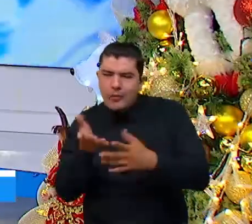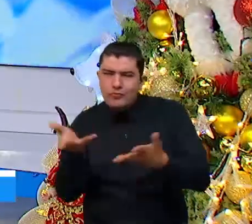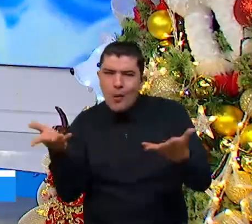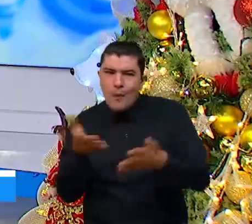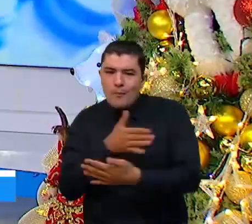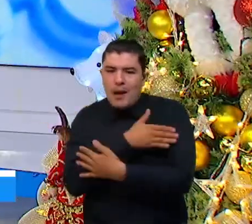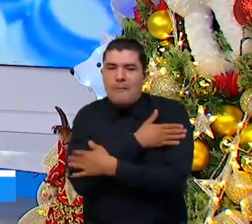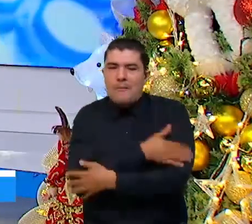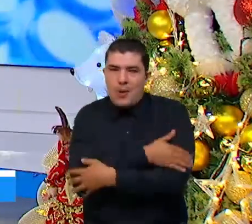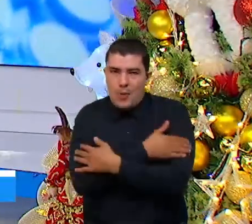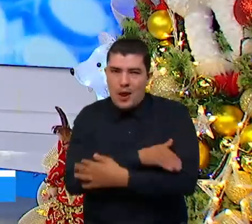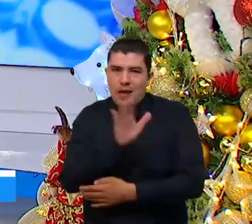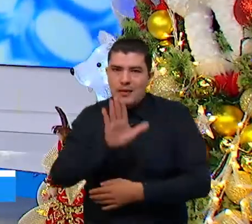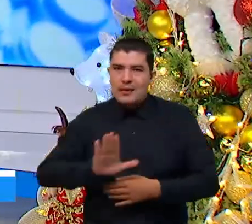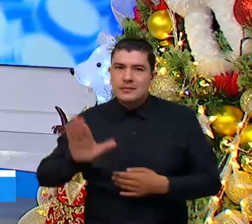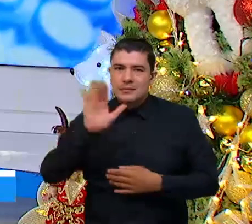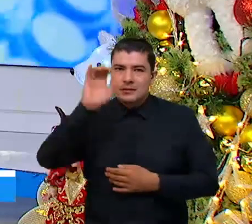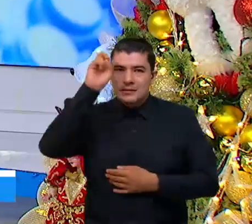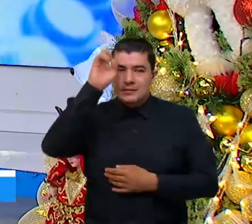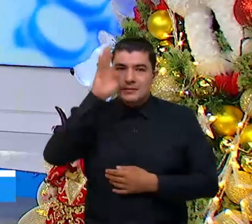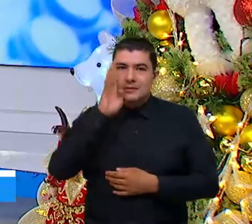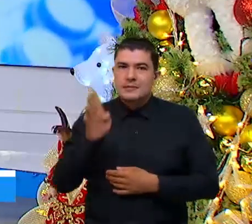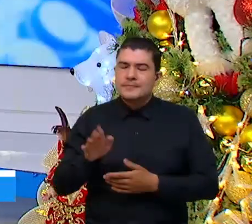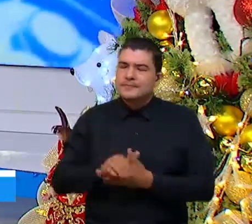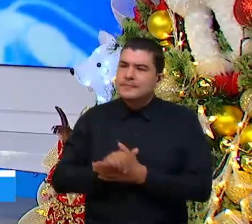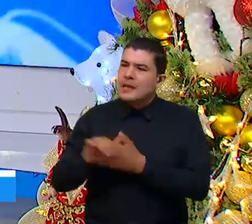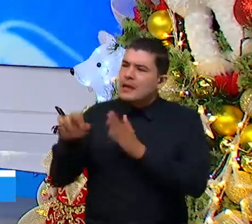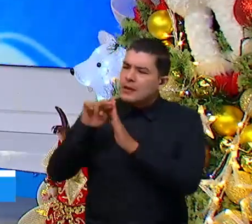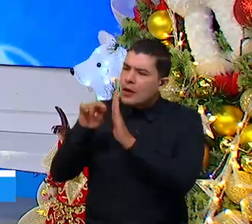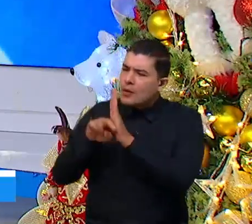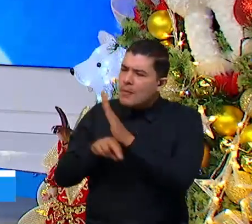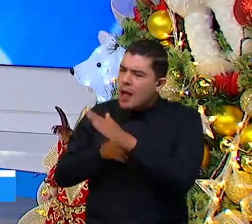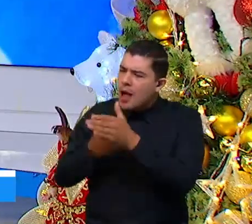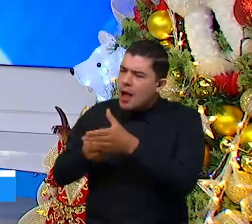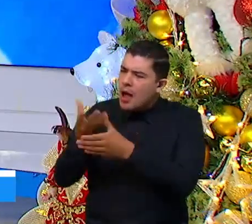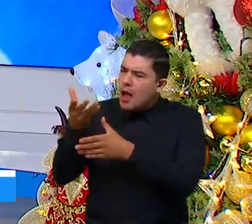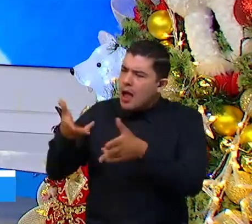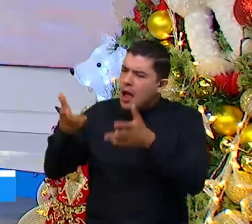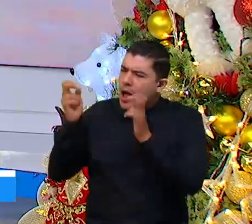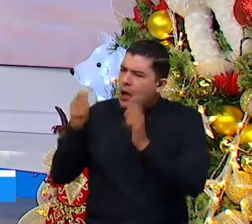buenas tardes. ¿Cuáles son esas nuevas medidas y qué dicen las autoridades?